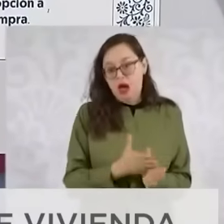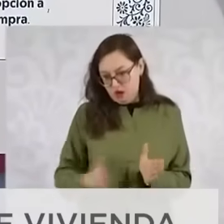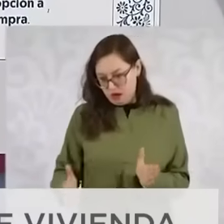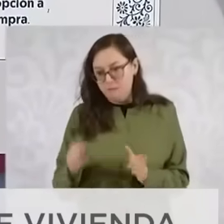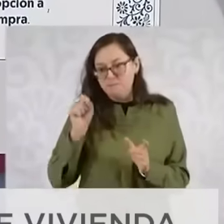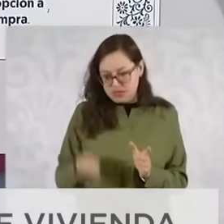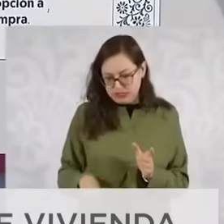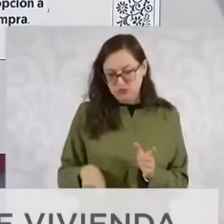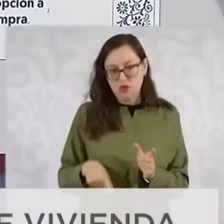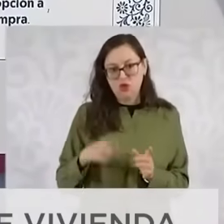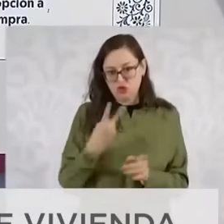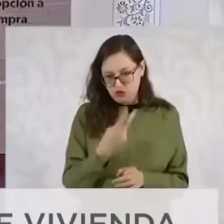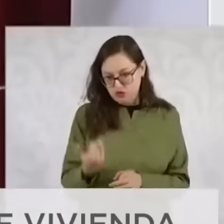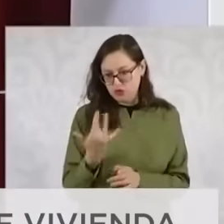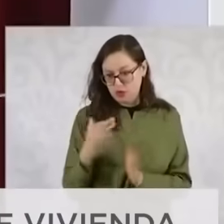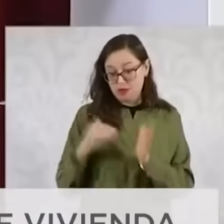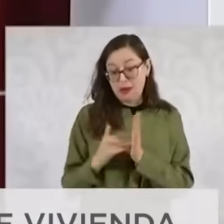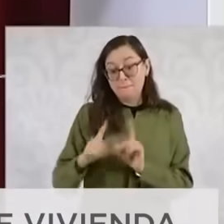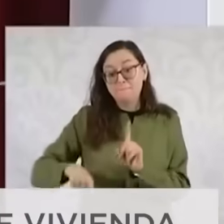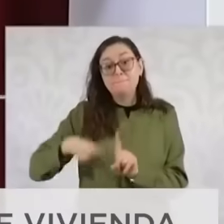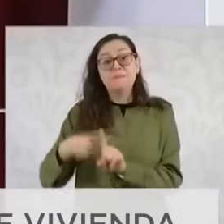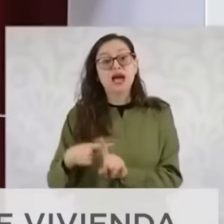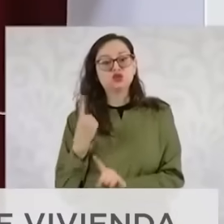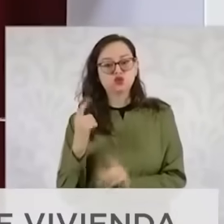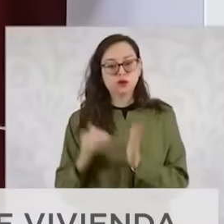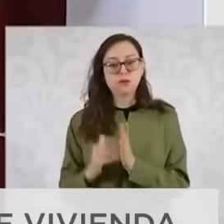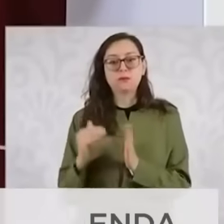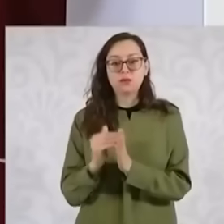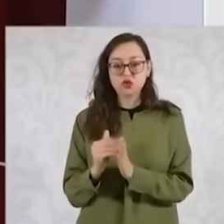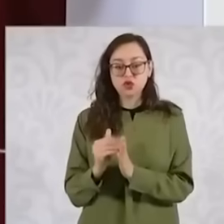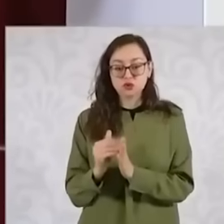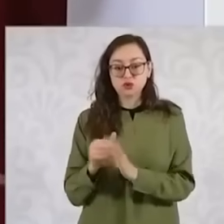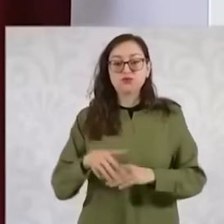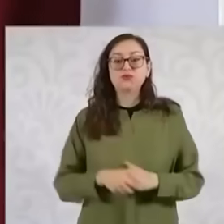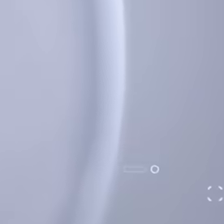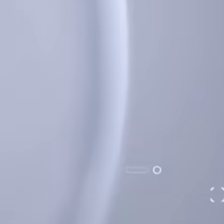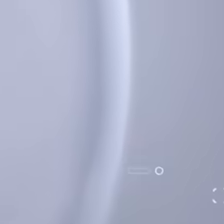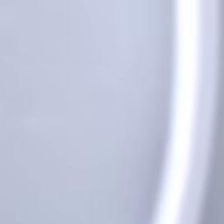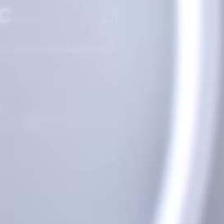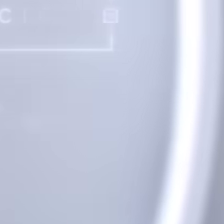vivienda le vamos a tener todos los detalles con esto comenzamos las noticias de la mañana